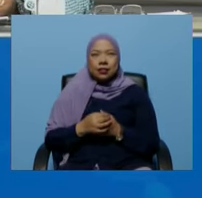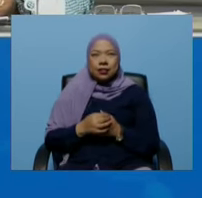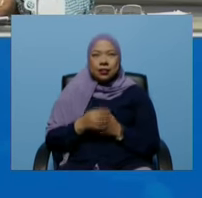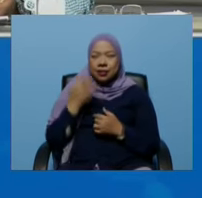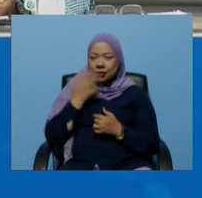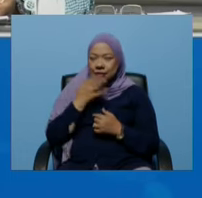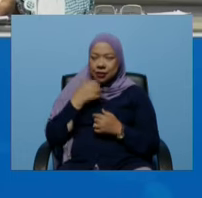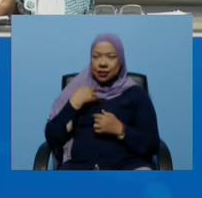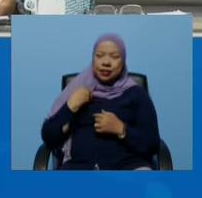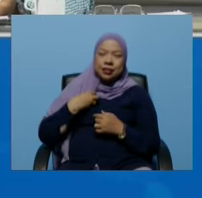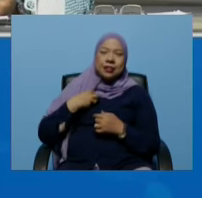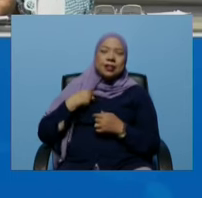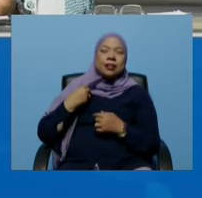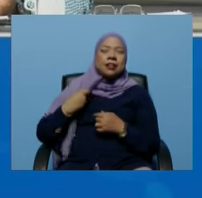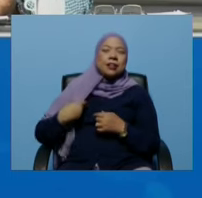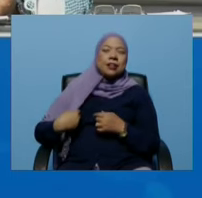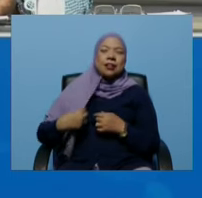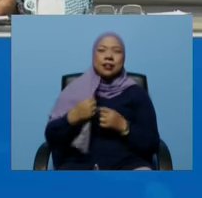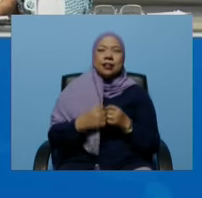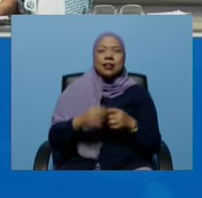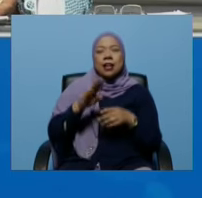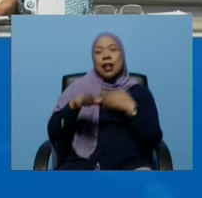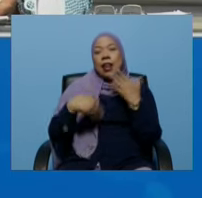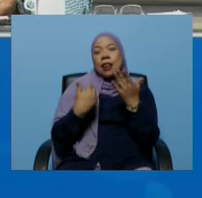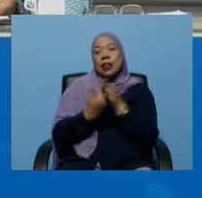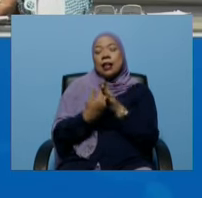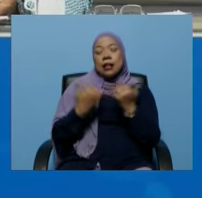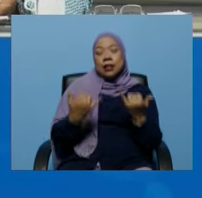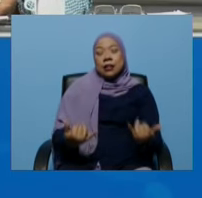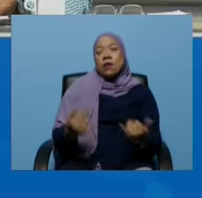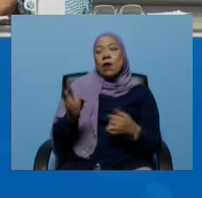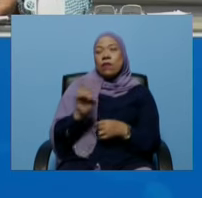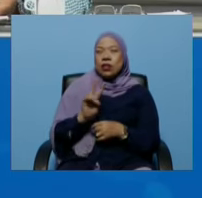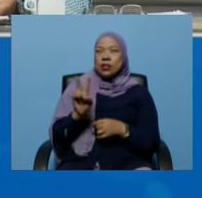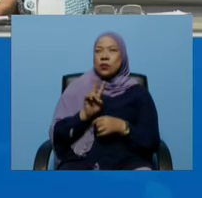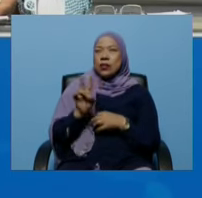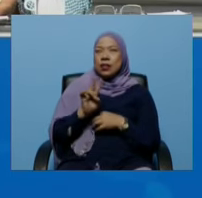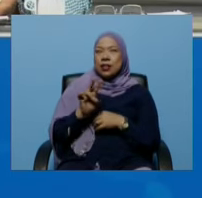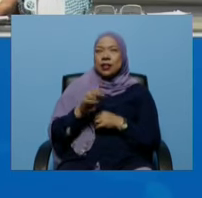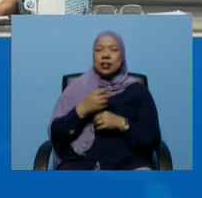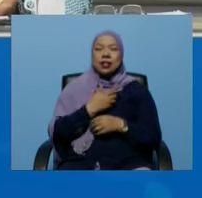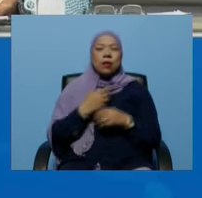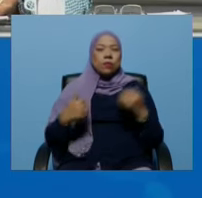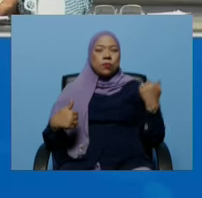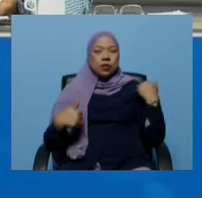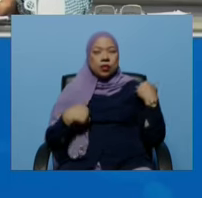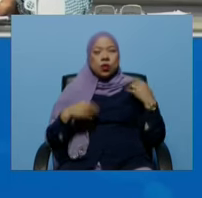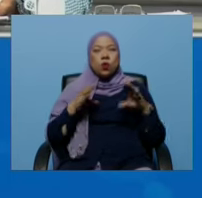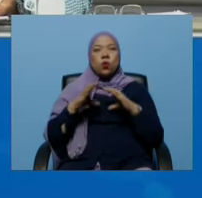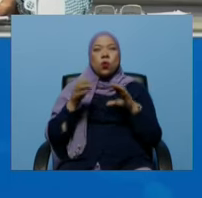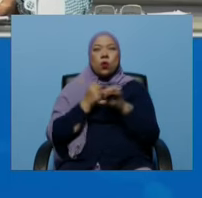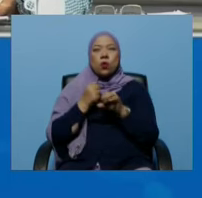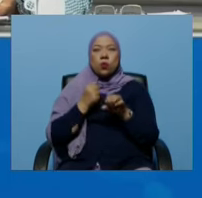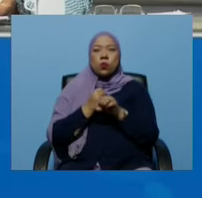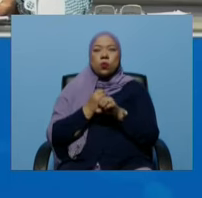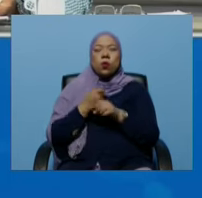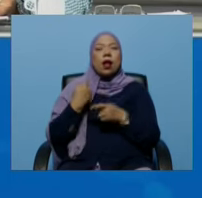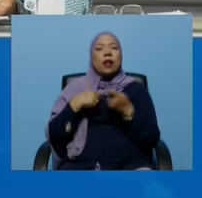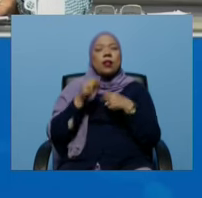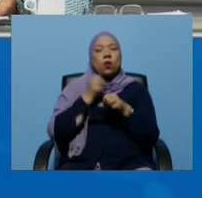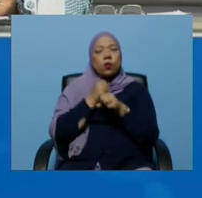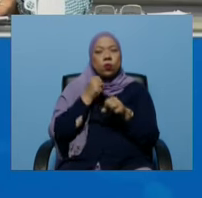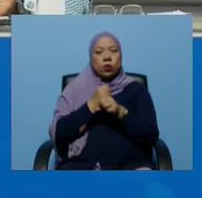Hasta que aterrizó aquí. ¿Ah? Así que tenemos al presidente de la Corporación Venezolana de